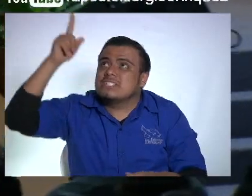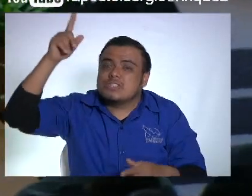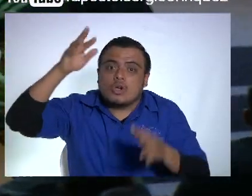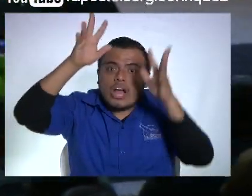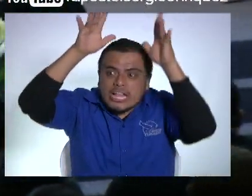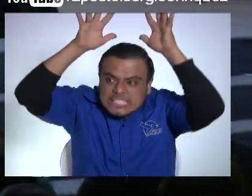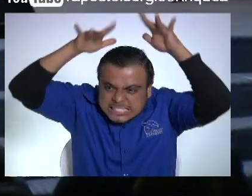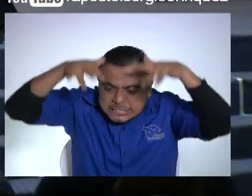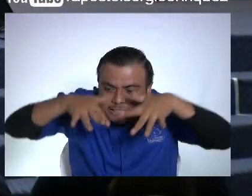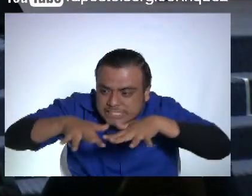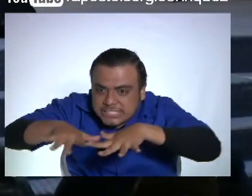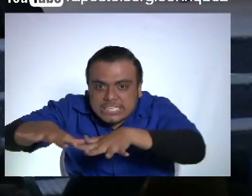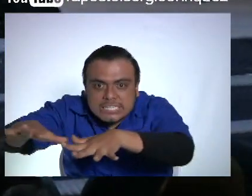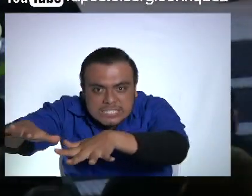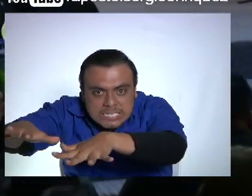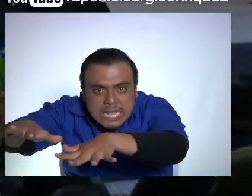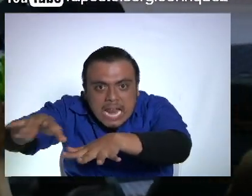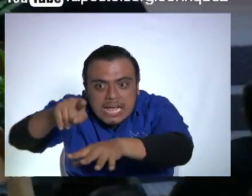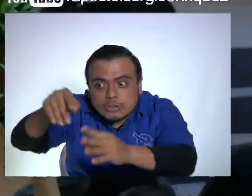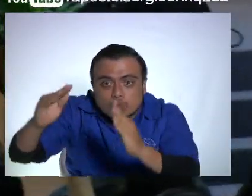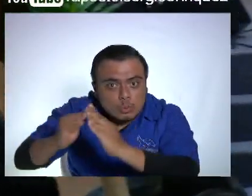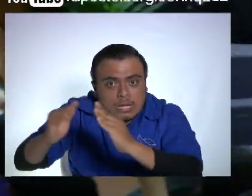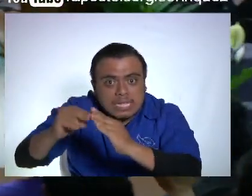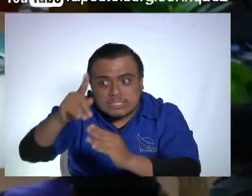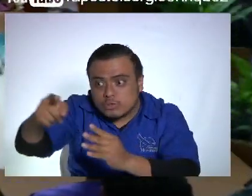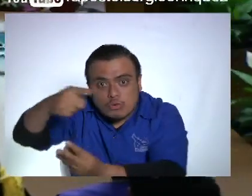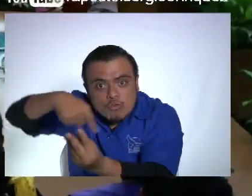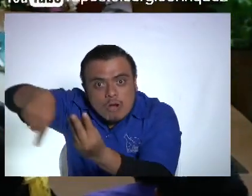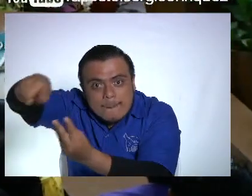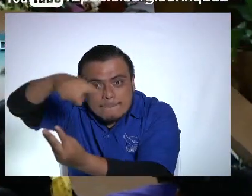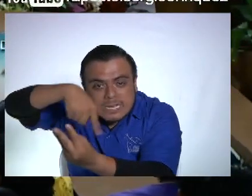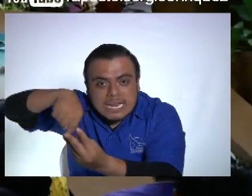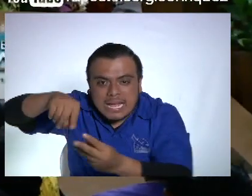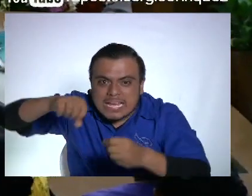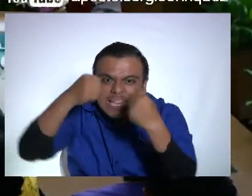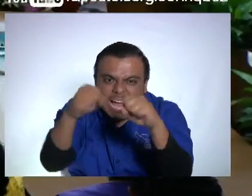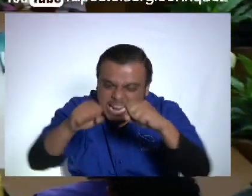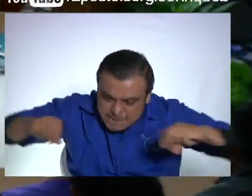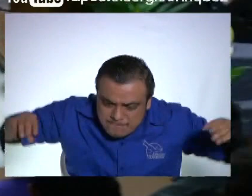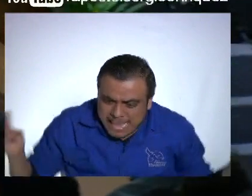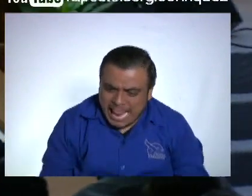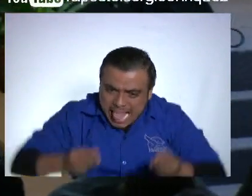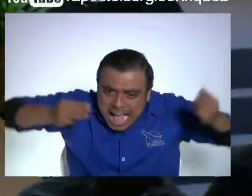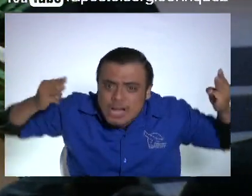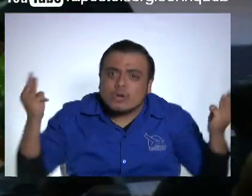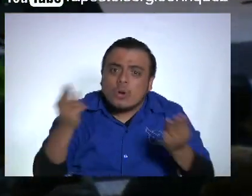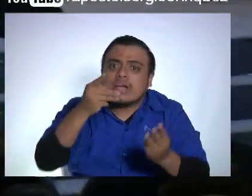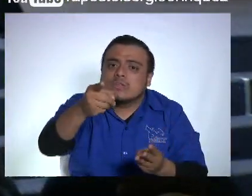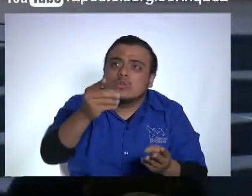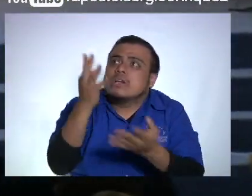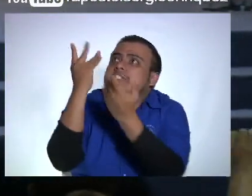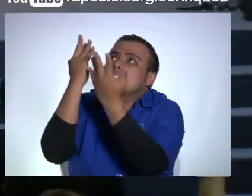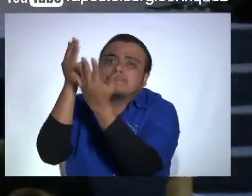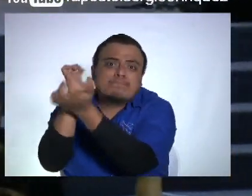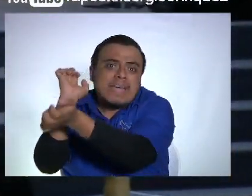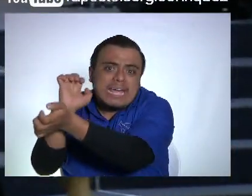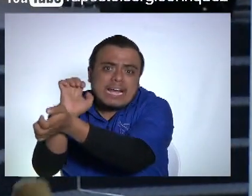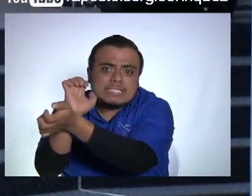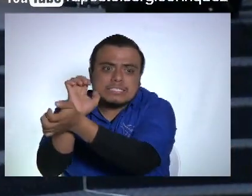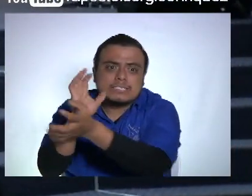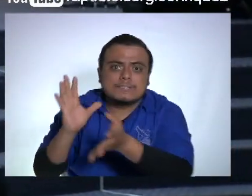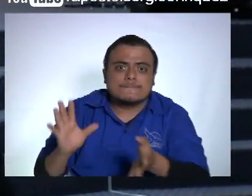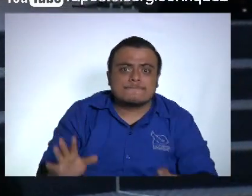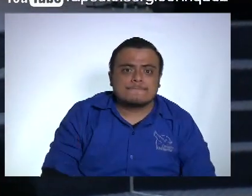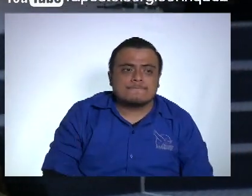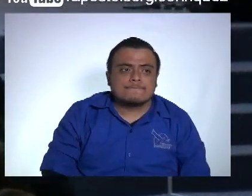casa. El Señor va a descender en tu casa y va a obrar el milagro que has estado esperando por años.